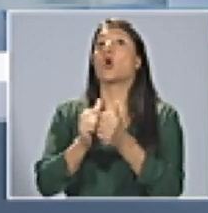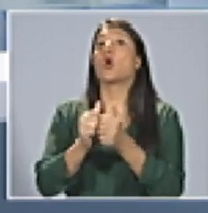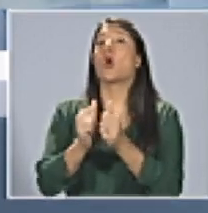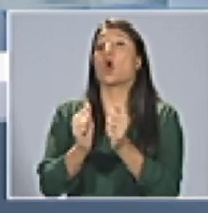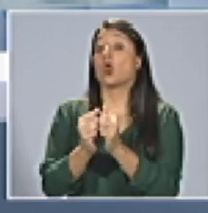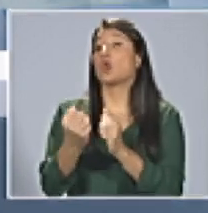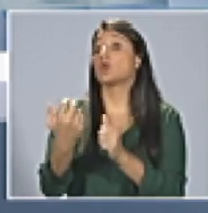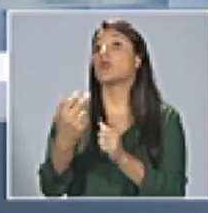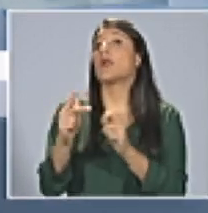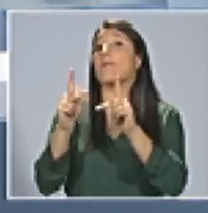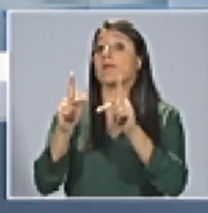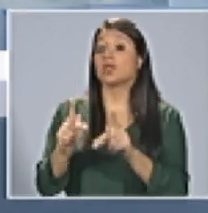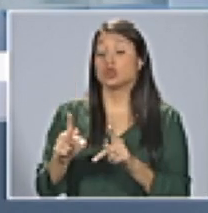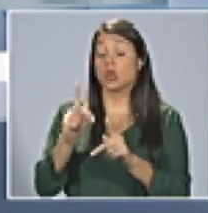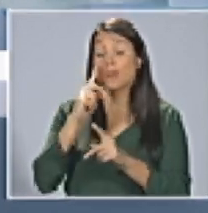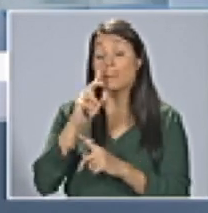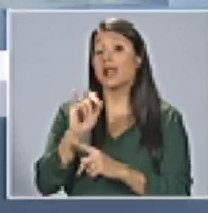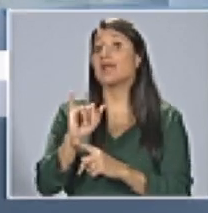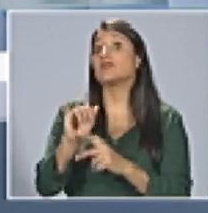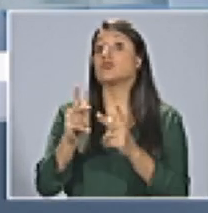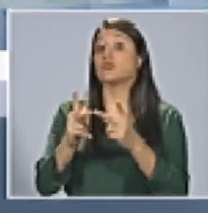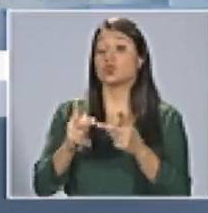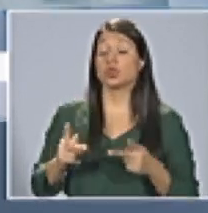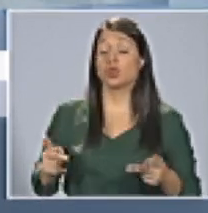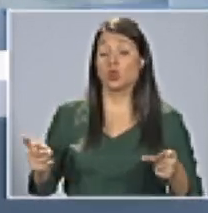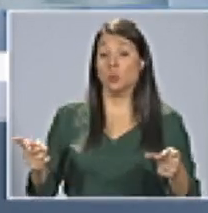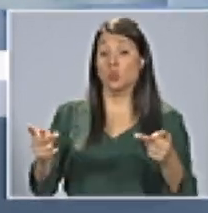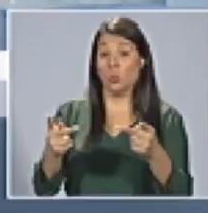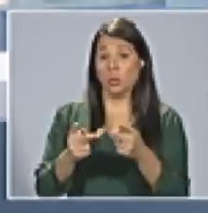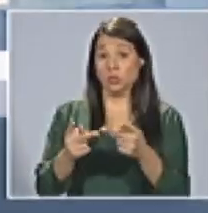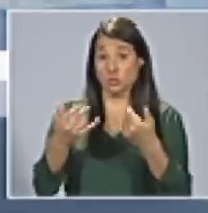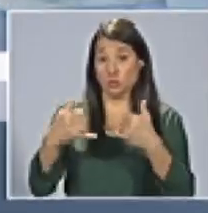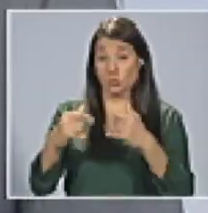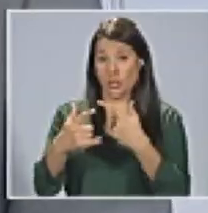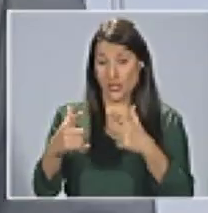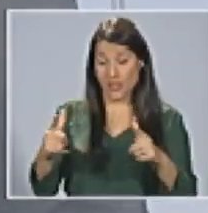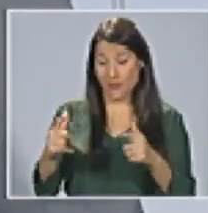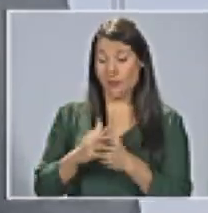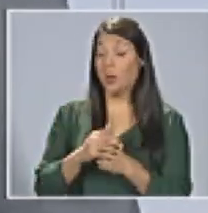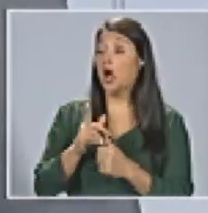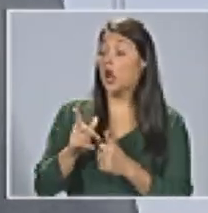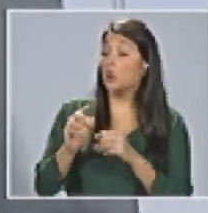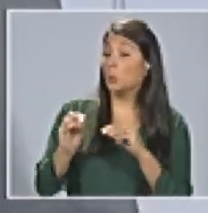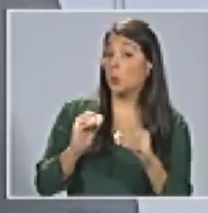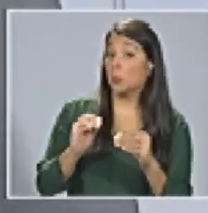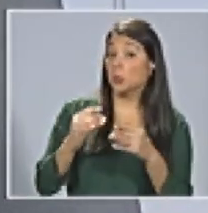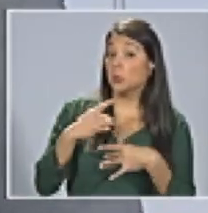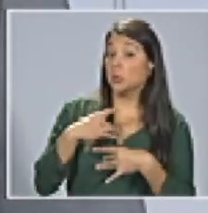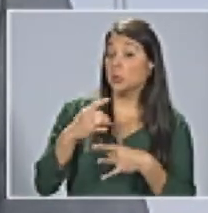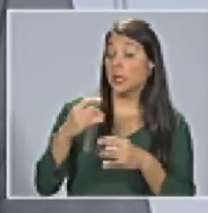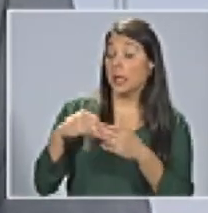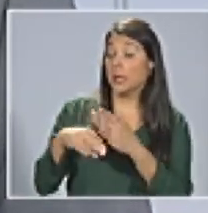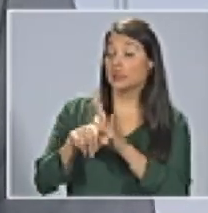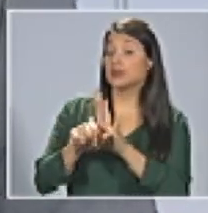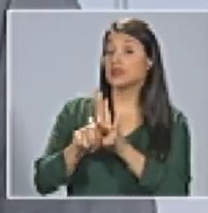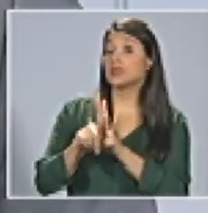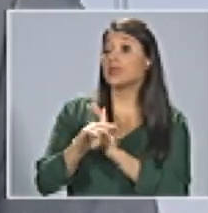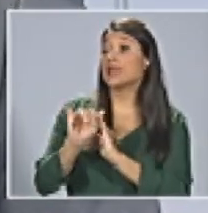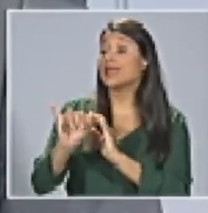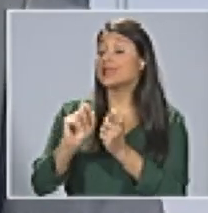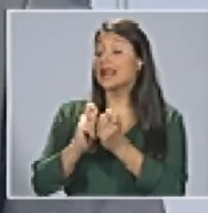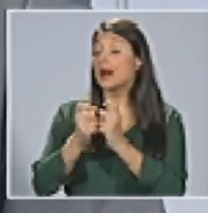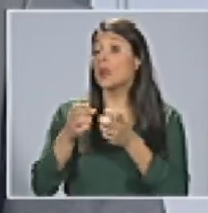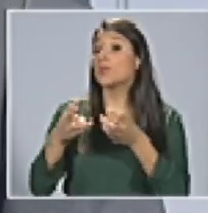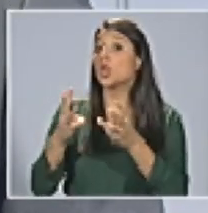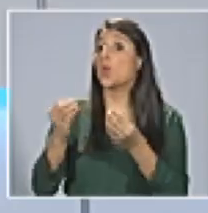candidaturas a estos puestos que están vacantes. Ahí hay un movimiento interesante en la Asamblea, y de cambiar la metodología me parece